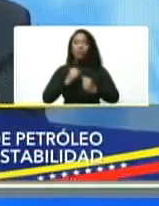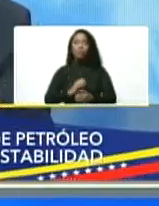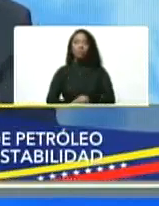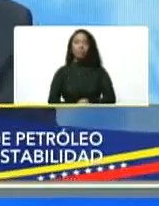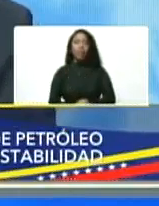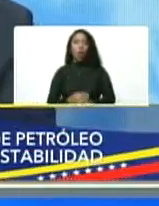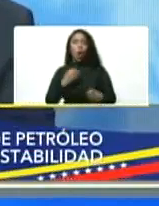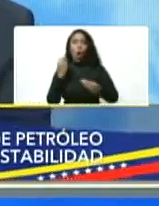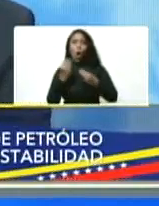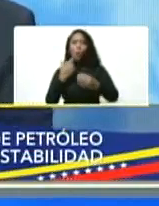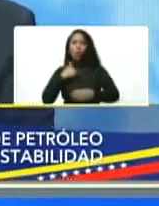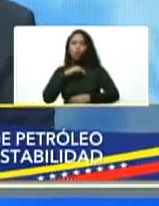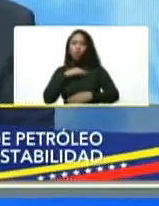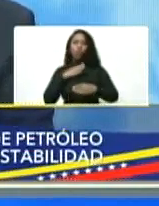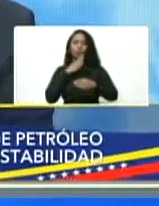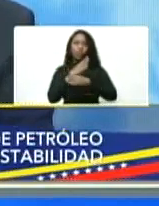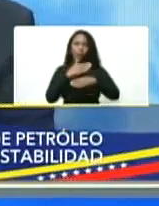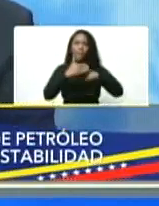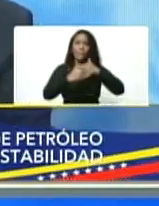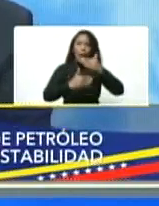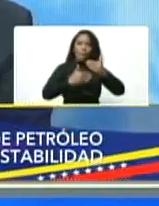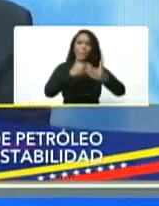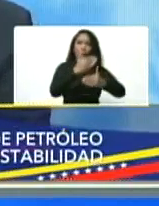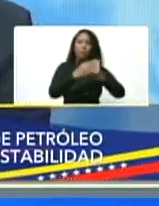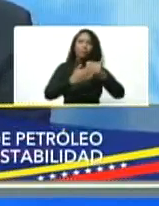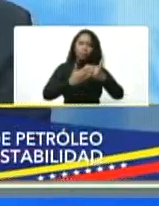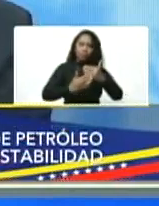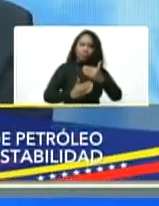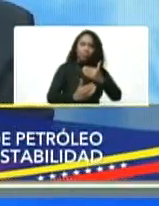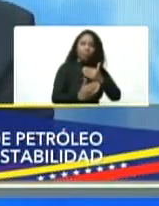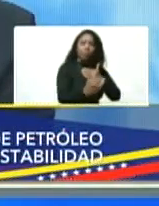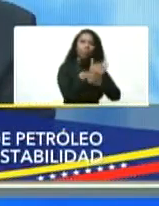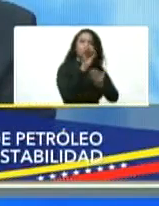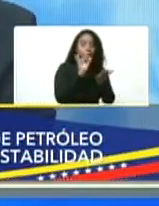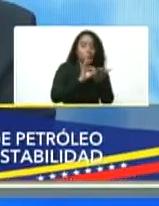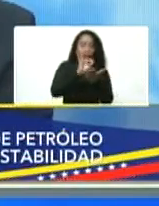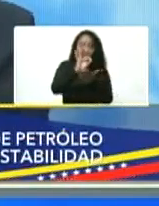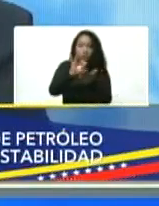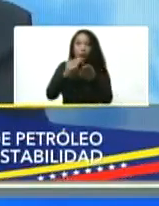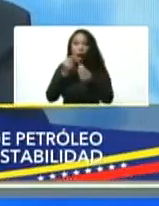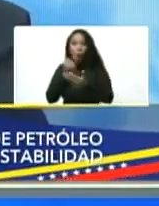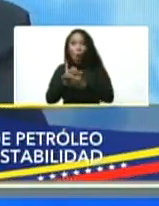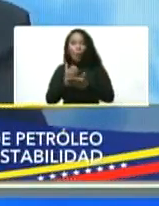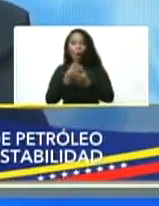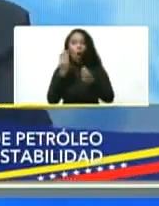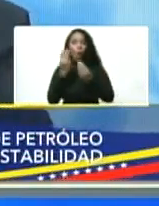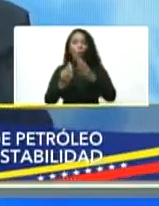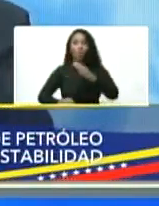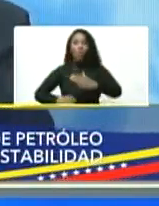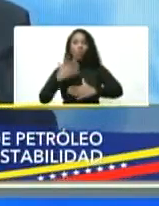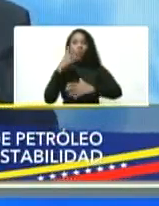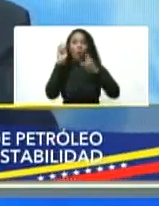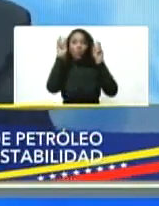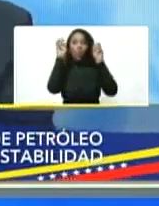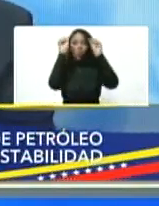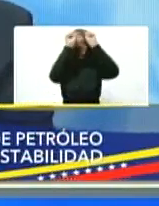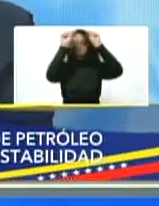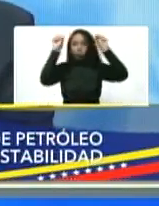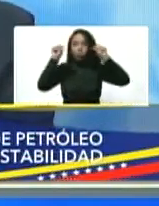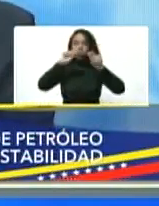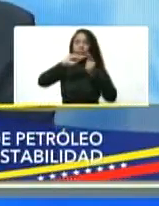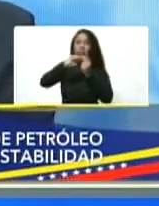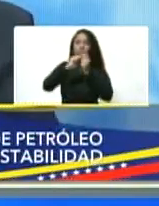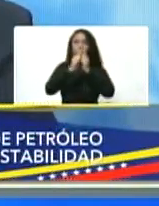¿Cómo fuimos nosotros avanzando en una estrategia económica? ¿Cómo fundamos un nuevo sistema